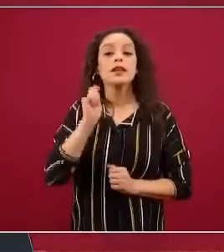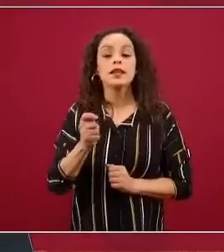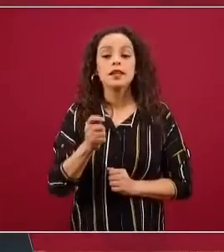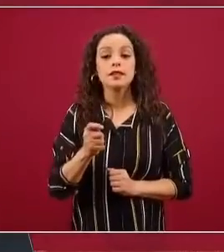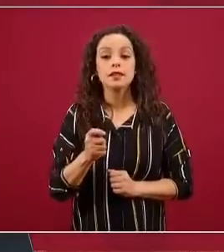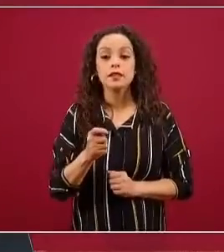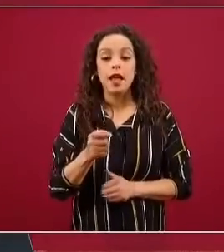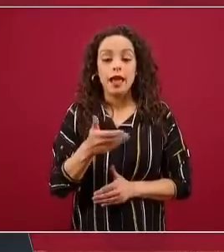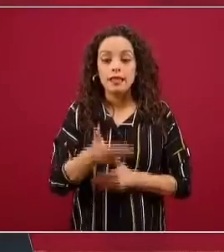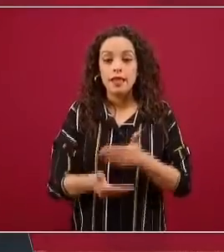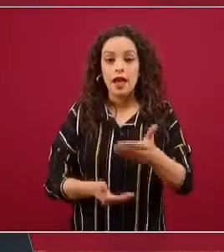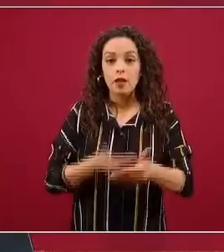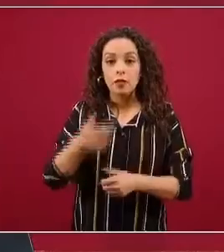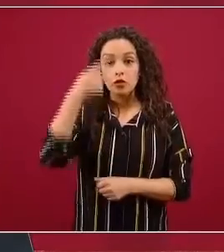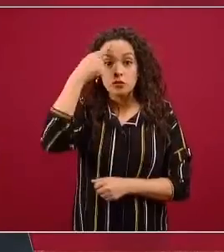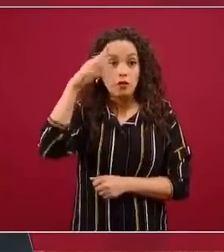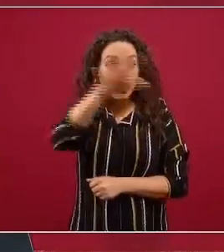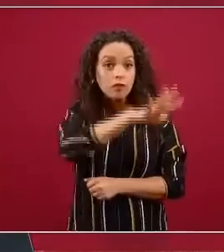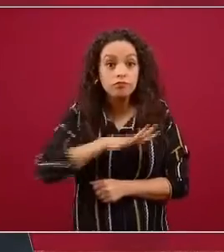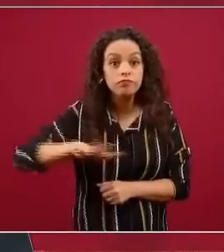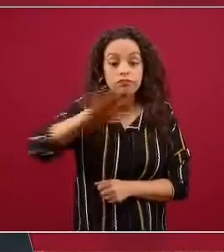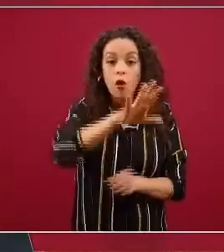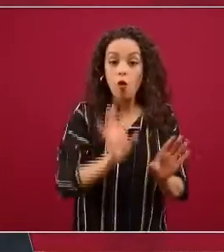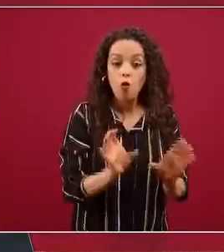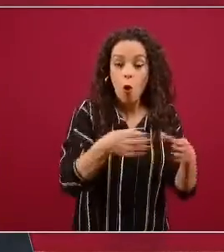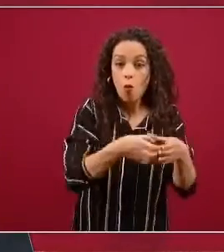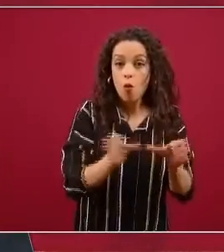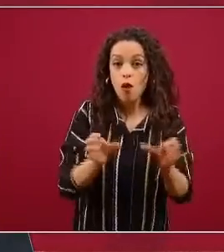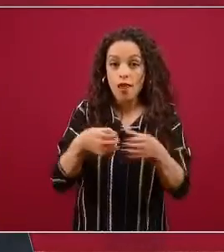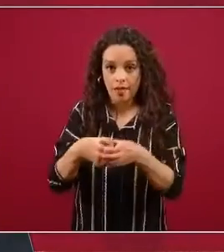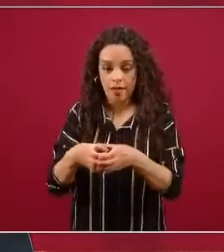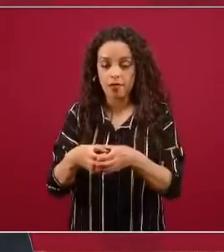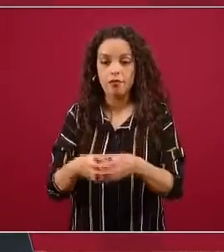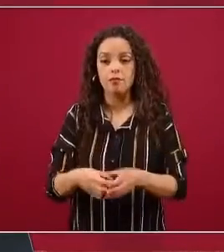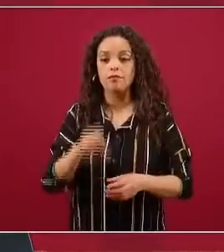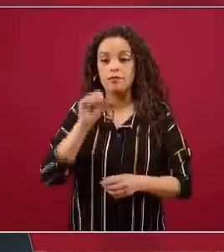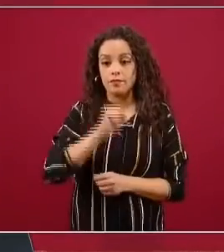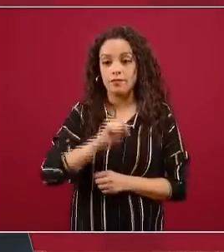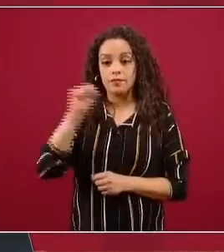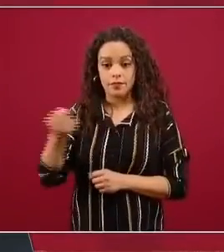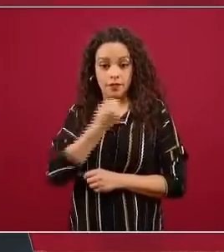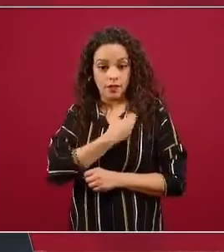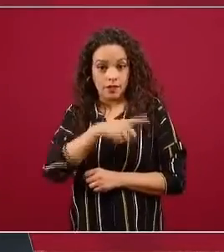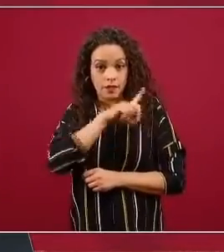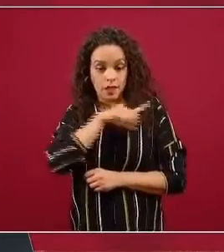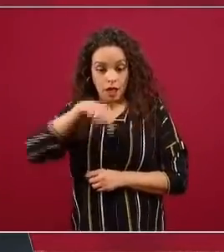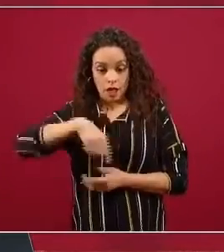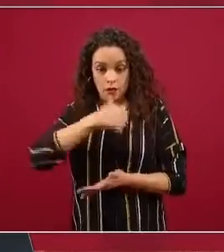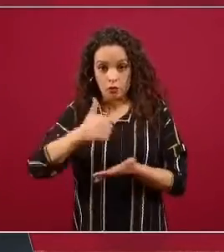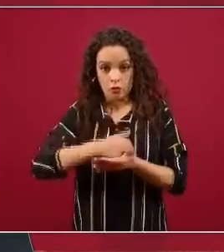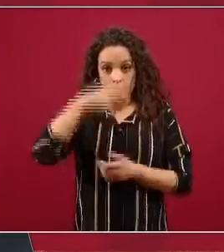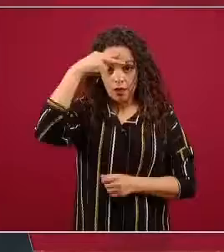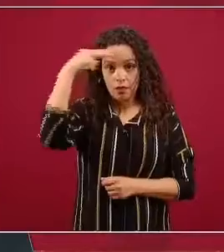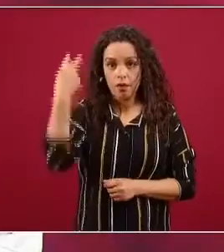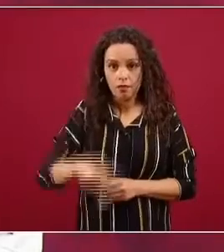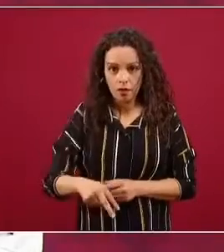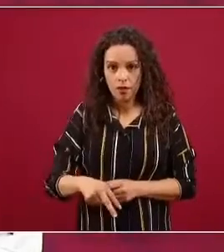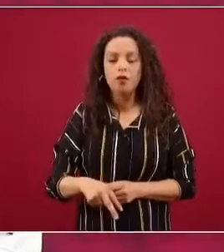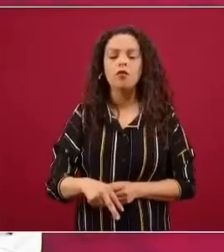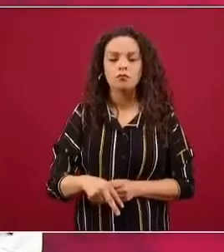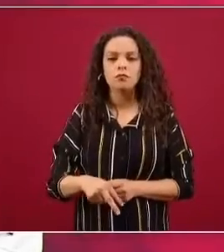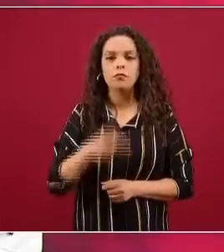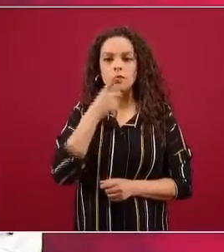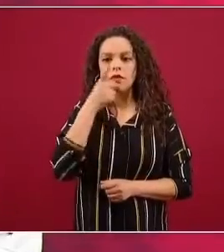comunidad. Entonces, la Secretaría de Salud de la Ciudad de México ha dispuesto una